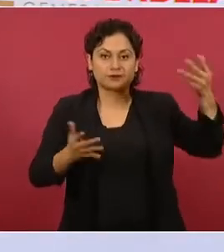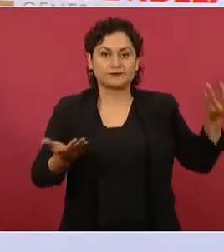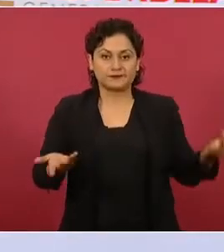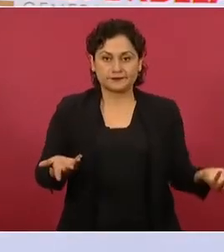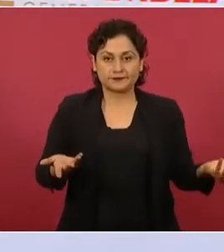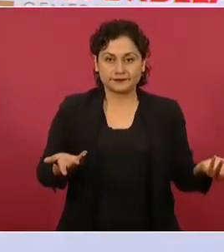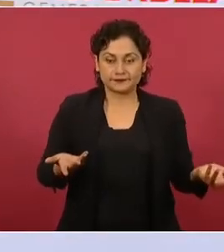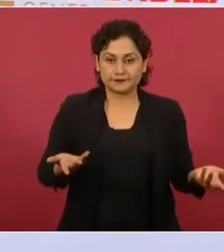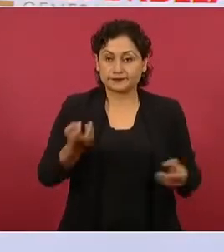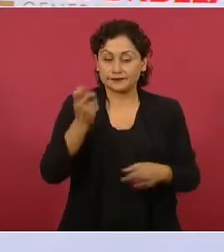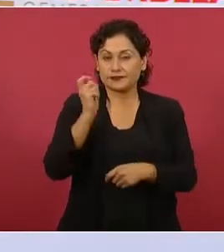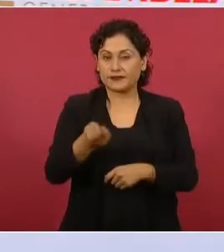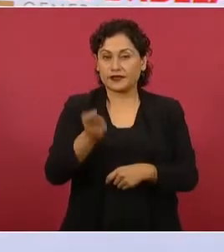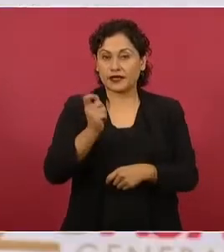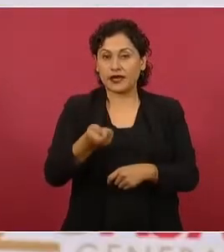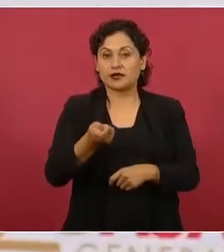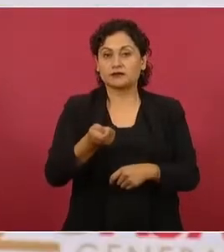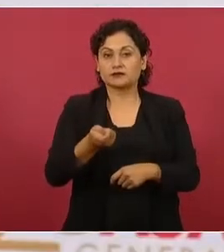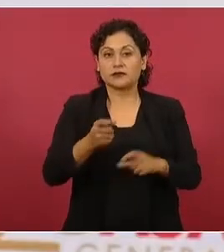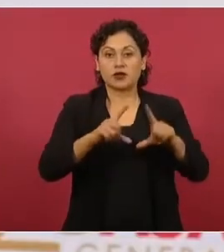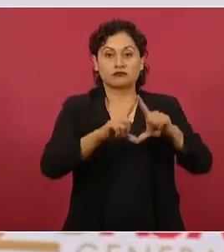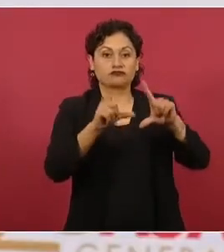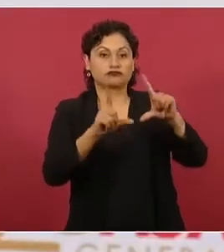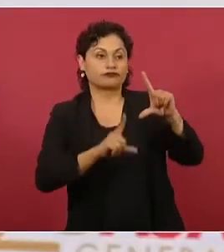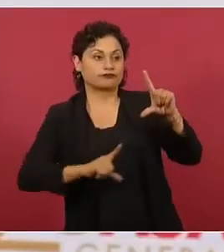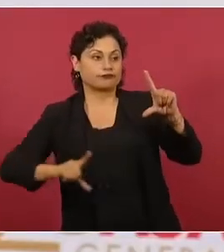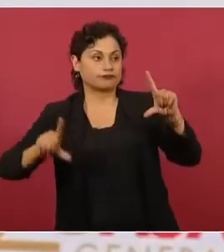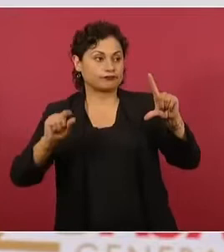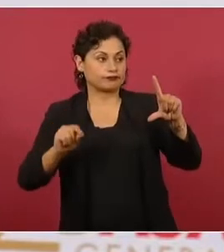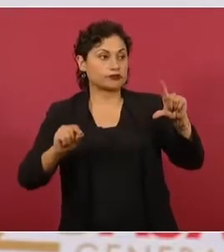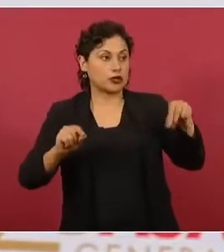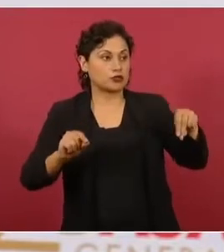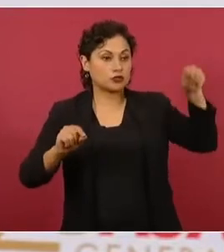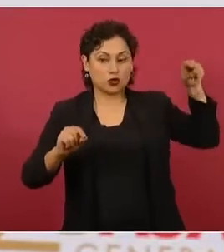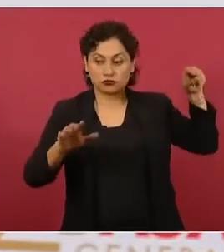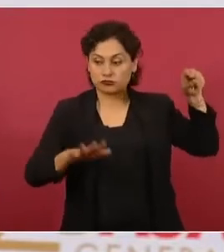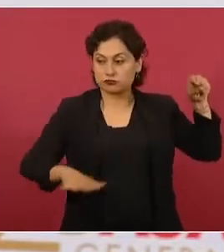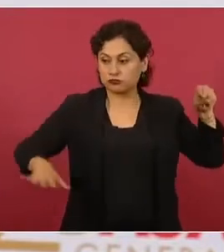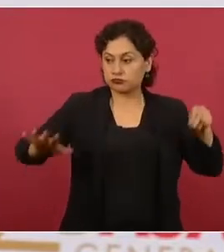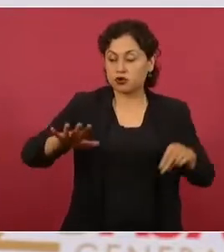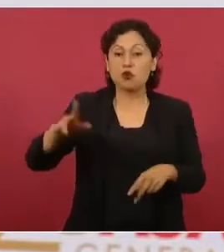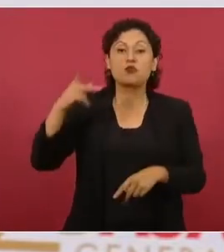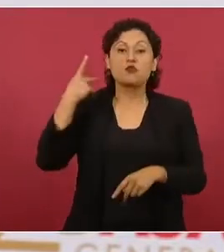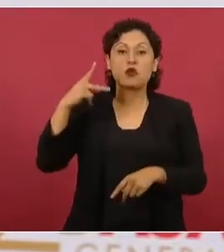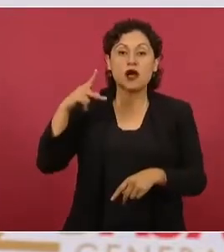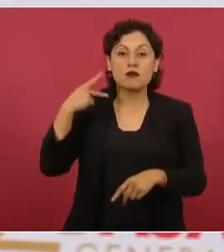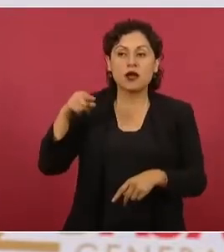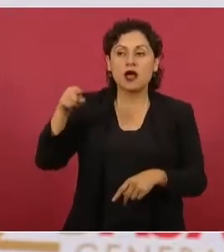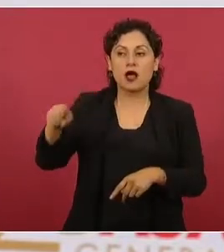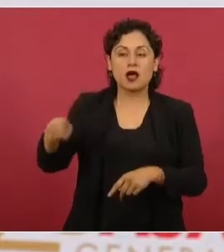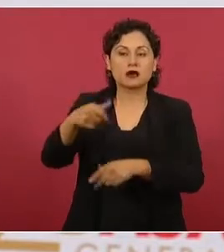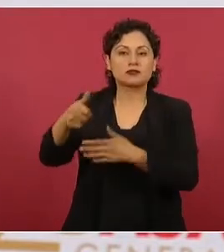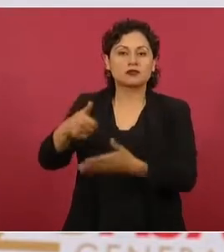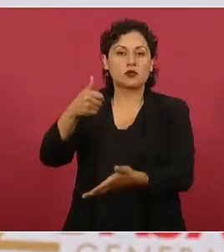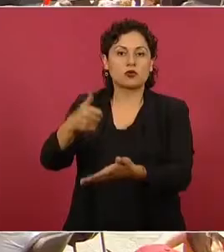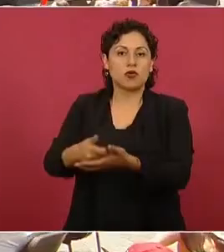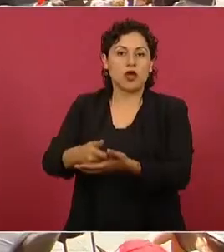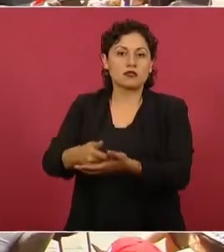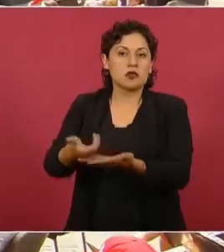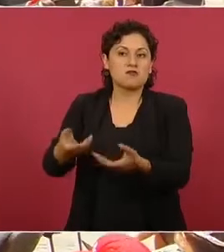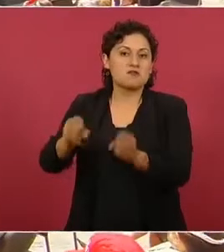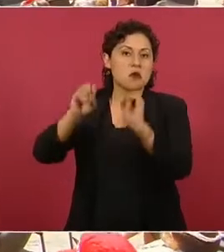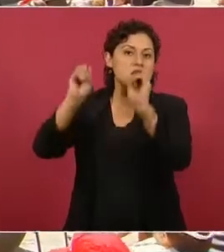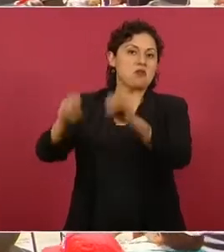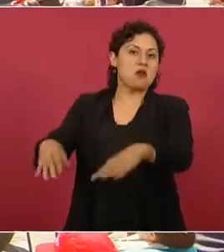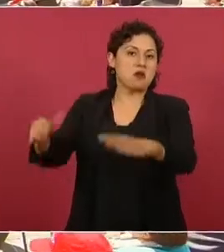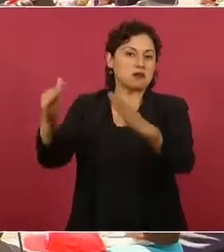es prácticamente la zona metropolitana de Puebla, que hoy en día está abandonada. Dicho esto, al